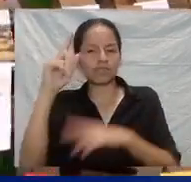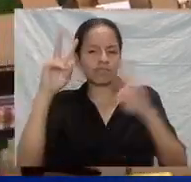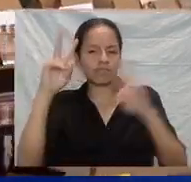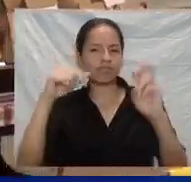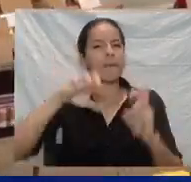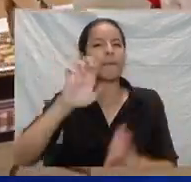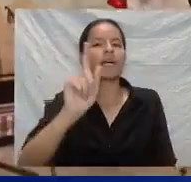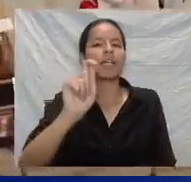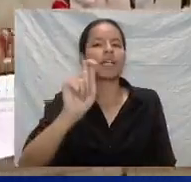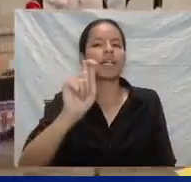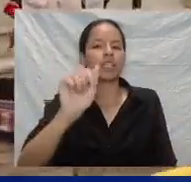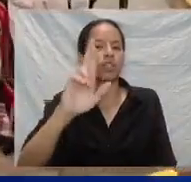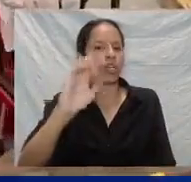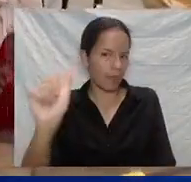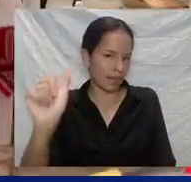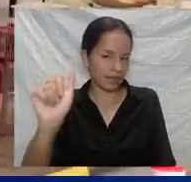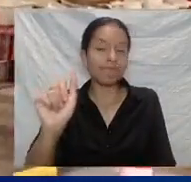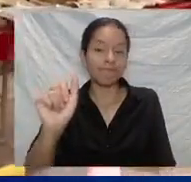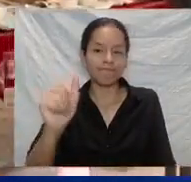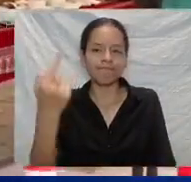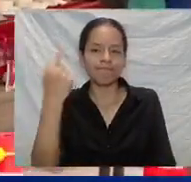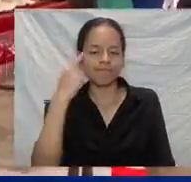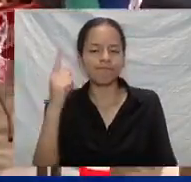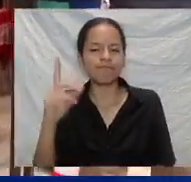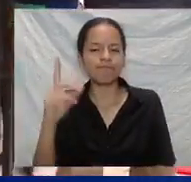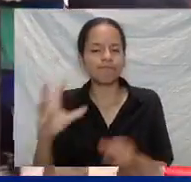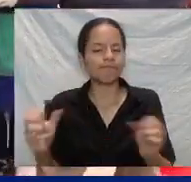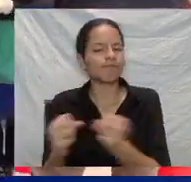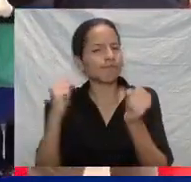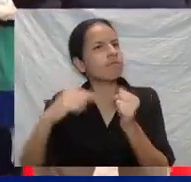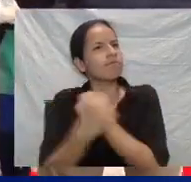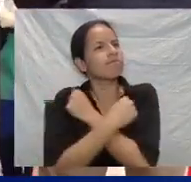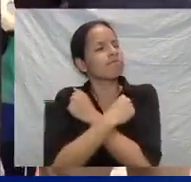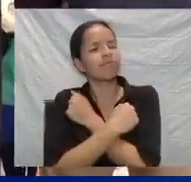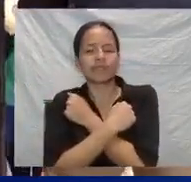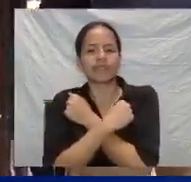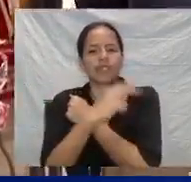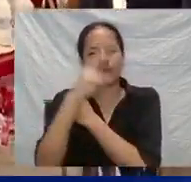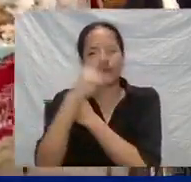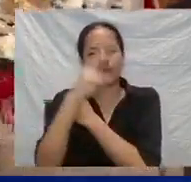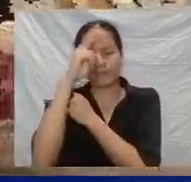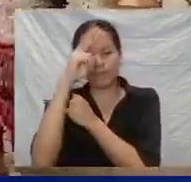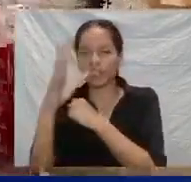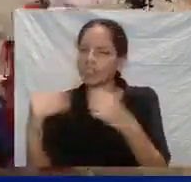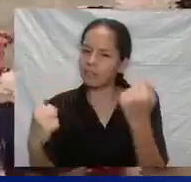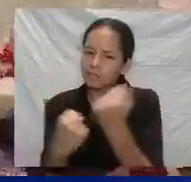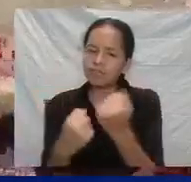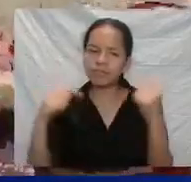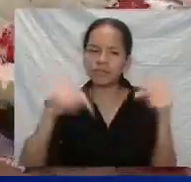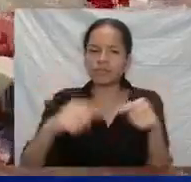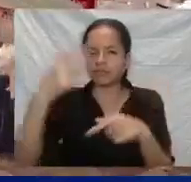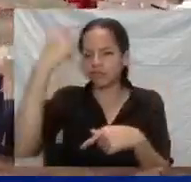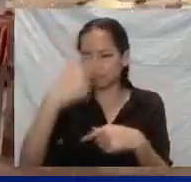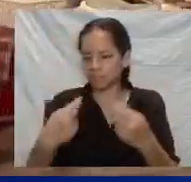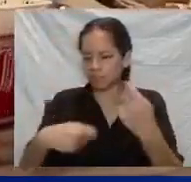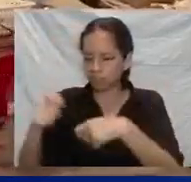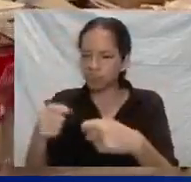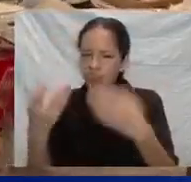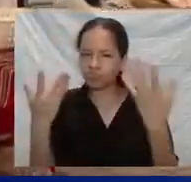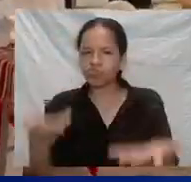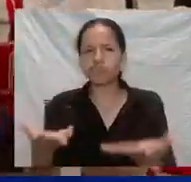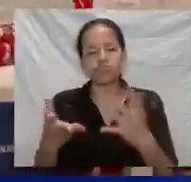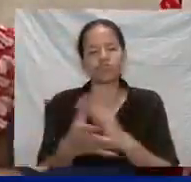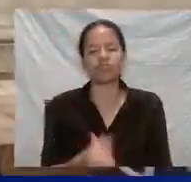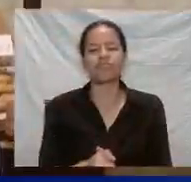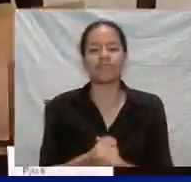forma también de hacer patria de apoyar a nuestros emprendedores de comprar nuestros productos peruanos y así de esta forma contribuir